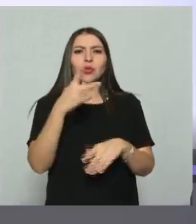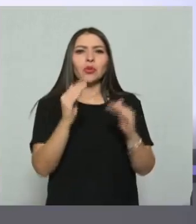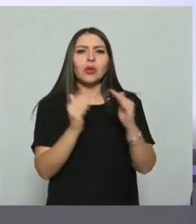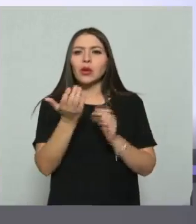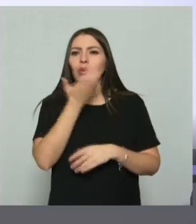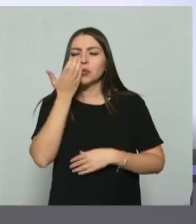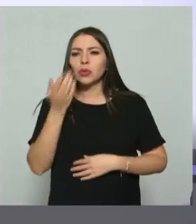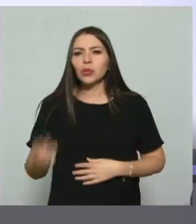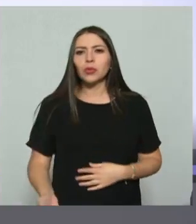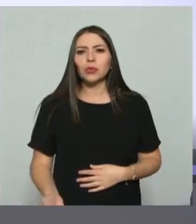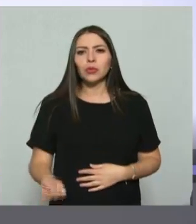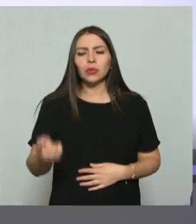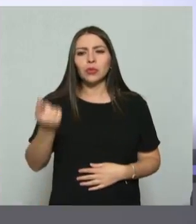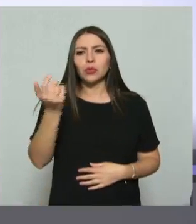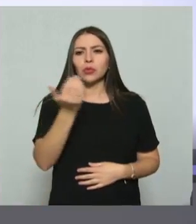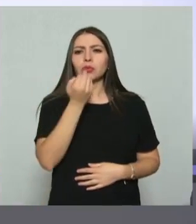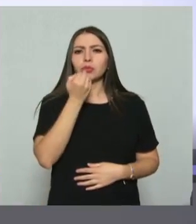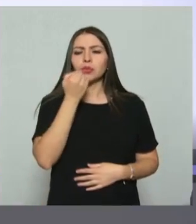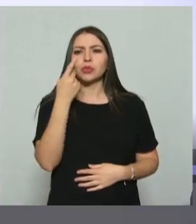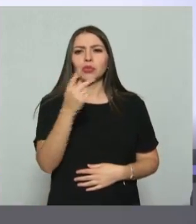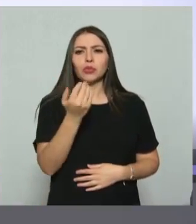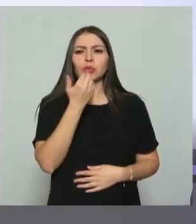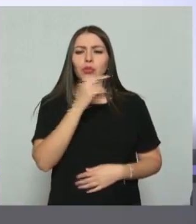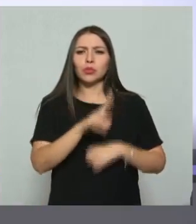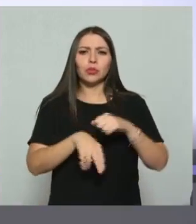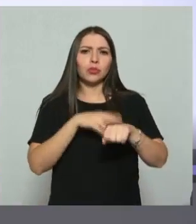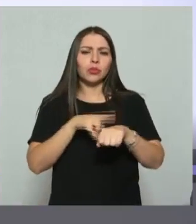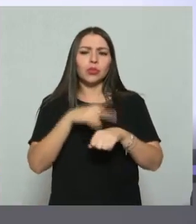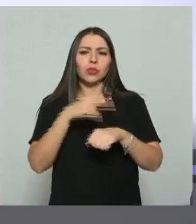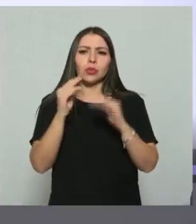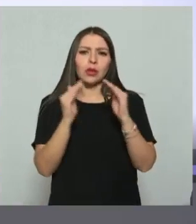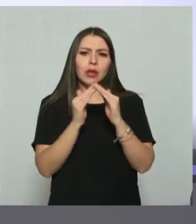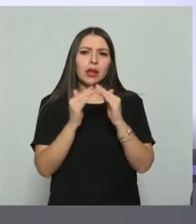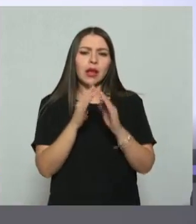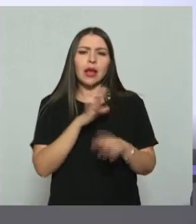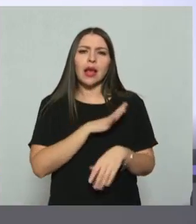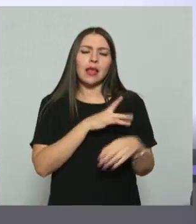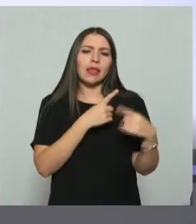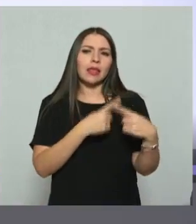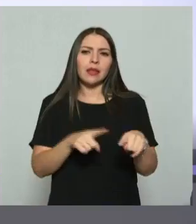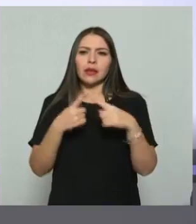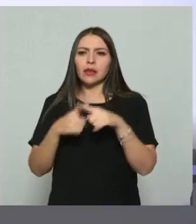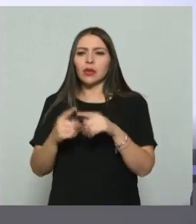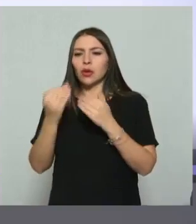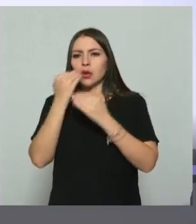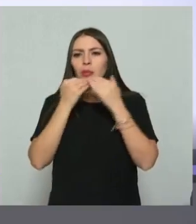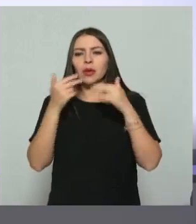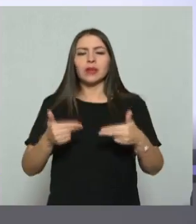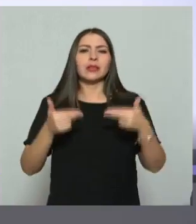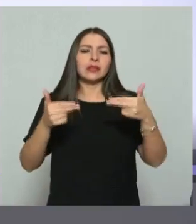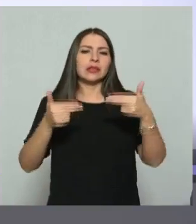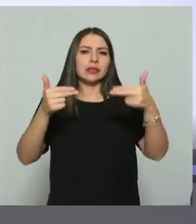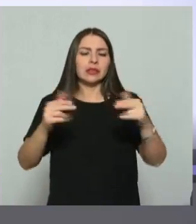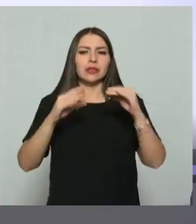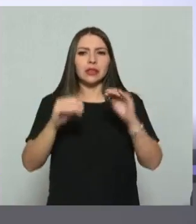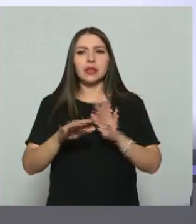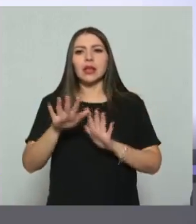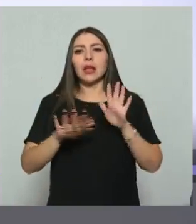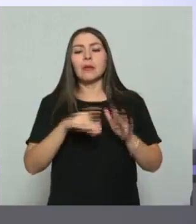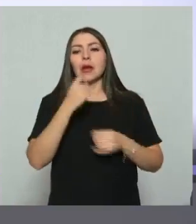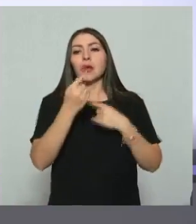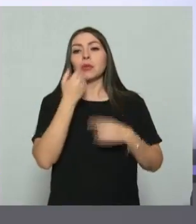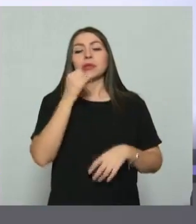comer los alimentos que comías en casa. Hay diferentes patrones de alimentación. Puede ser